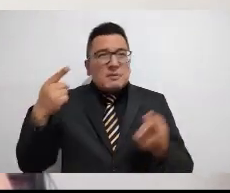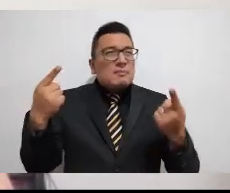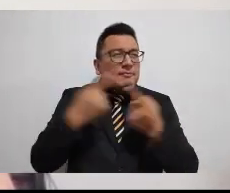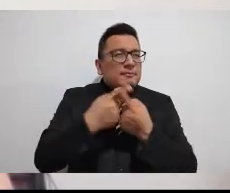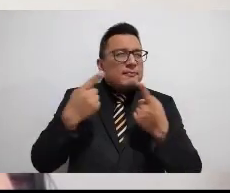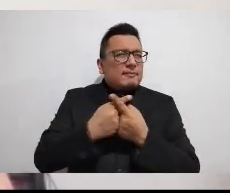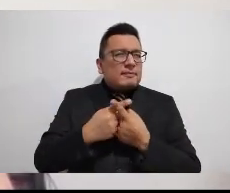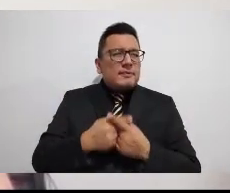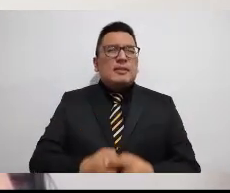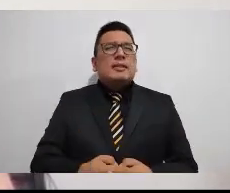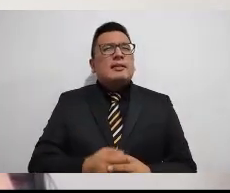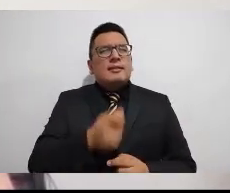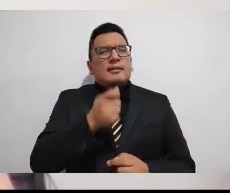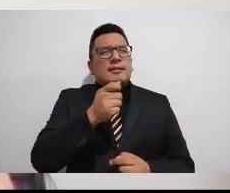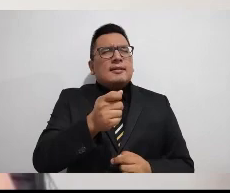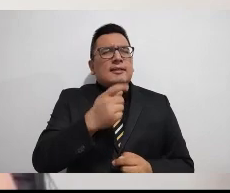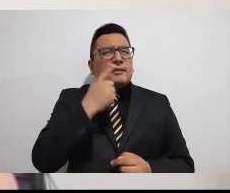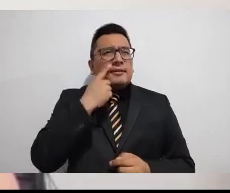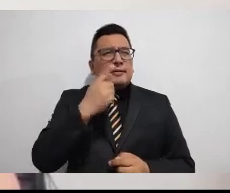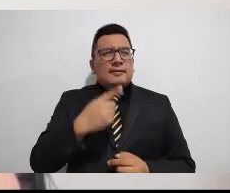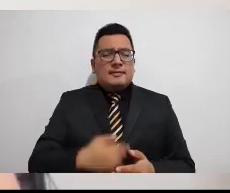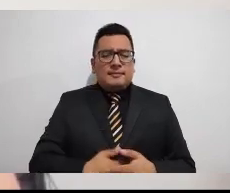¿Eso qué significa?